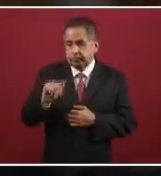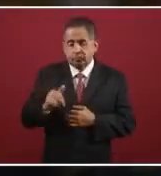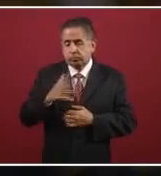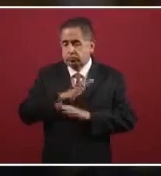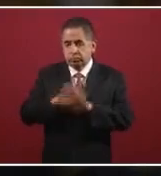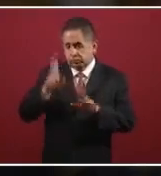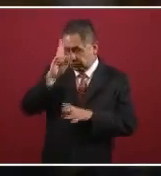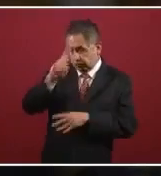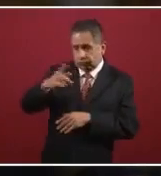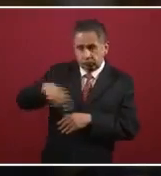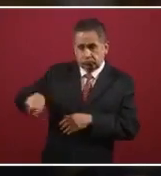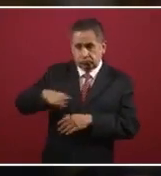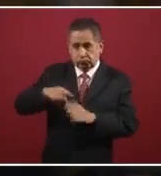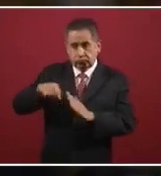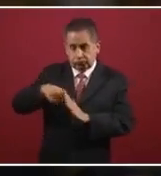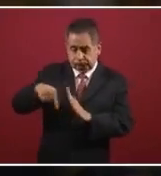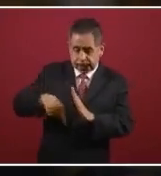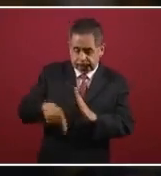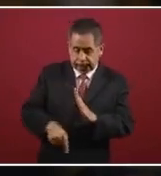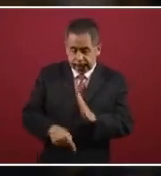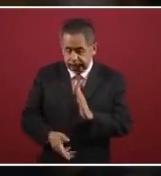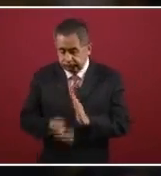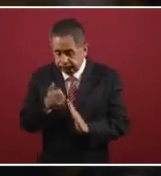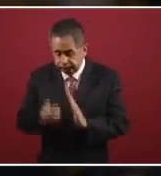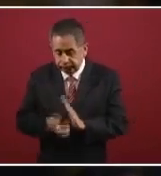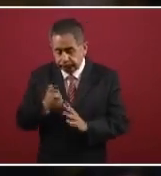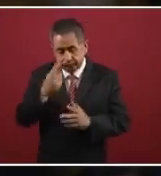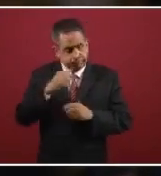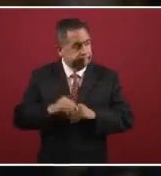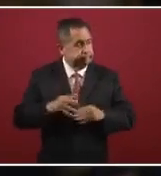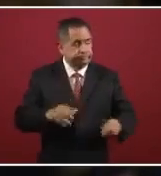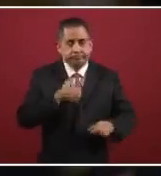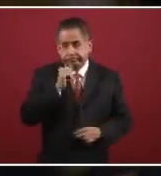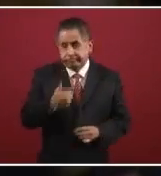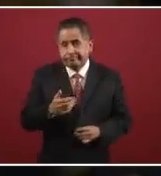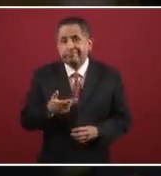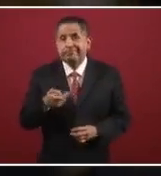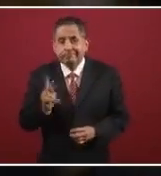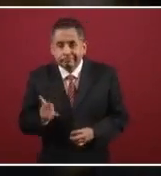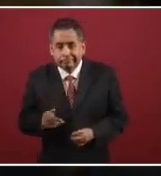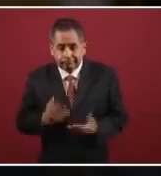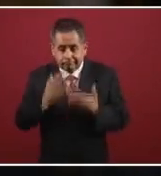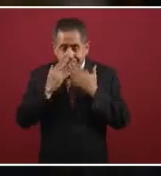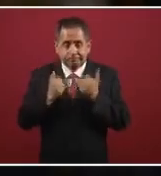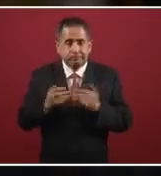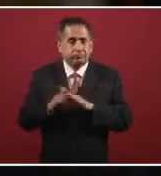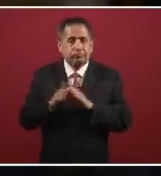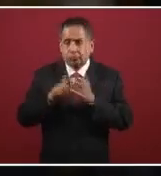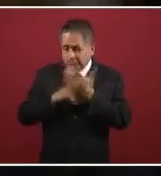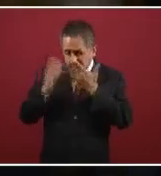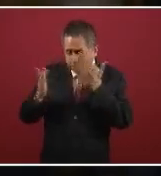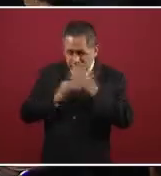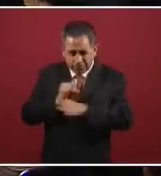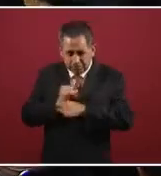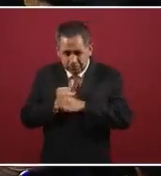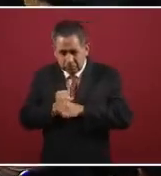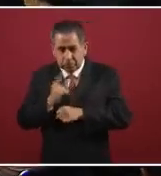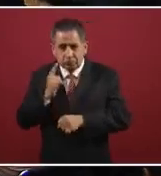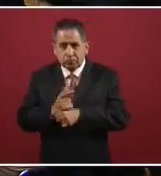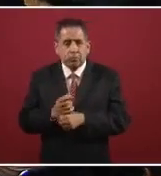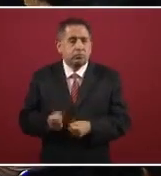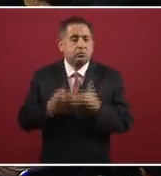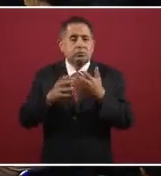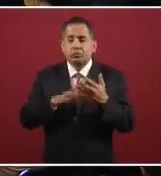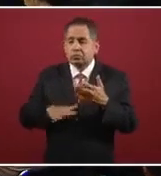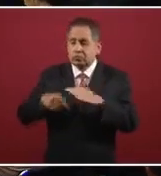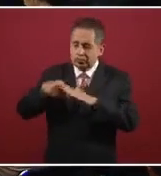uso de la perforación para tomar agua para riego desde entonces. Sin embargo, no ha habido un nuevo estudio para calificar cuánta agua tenemos